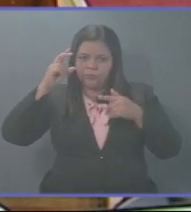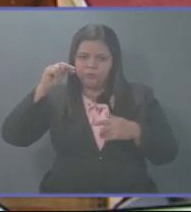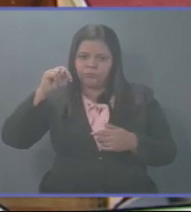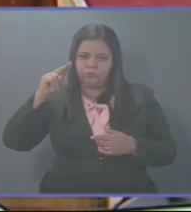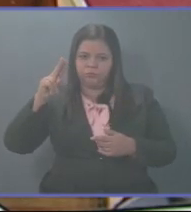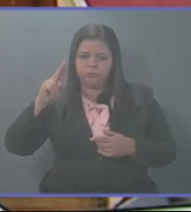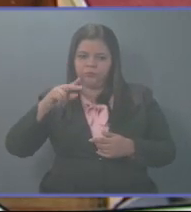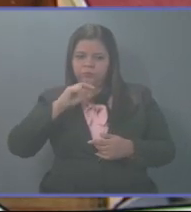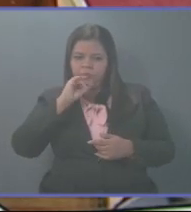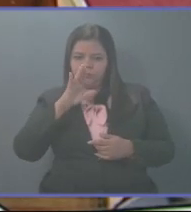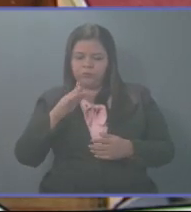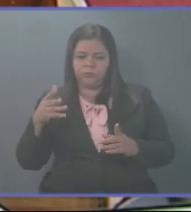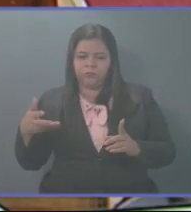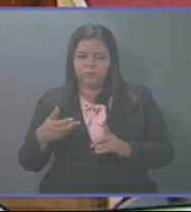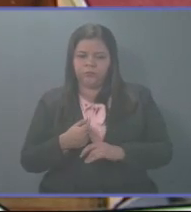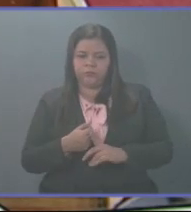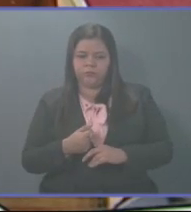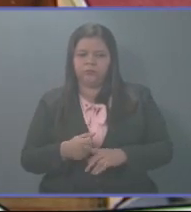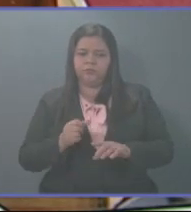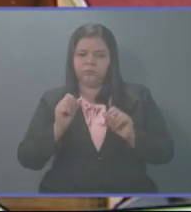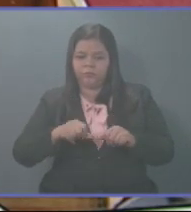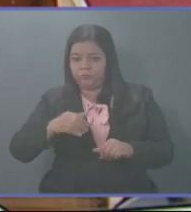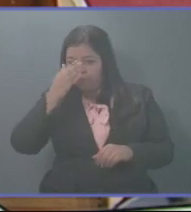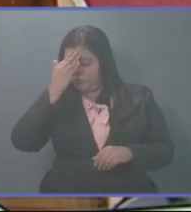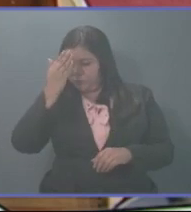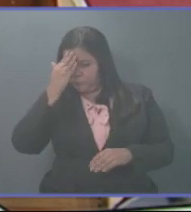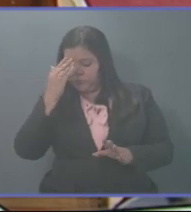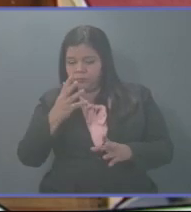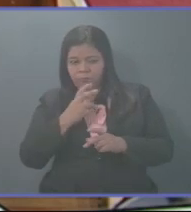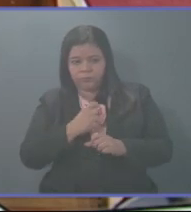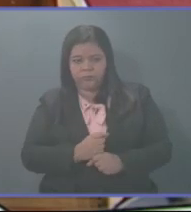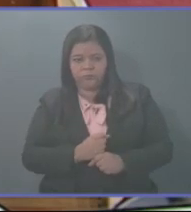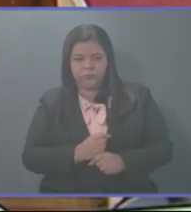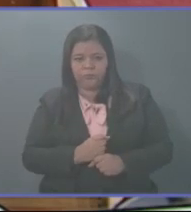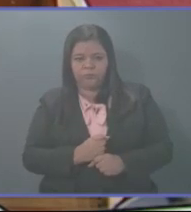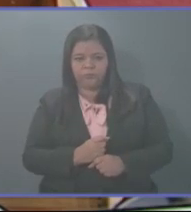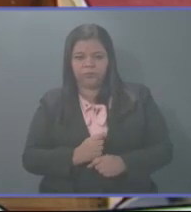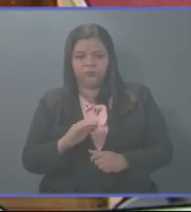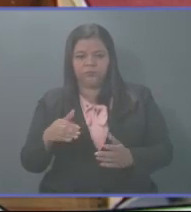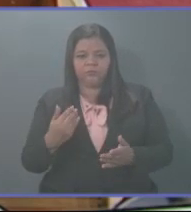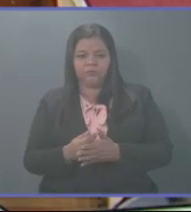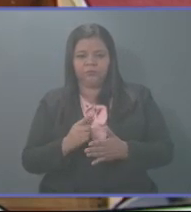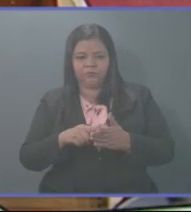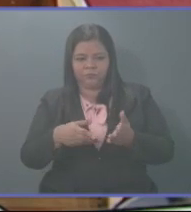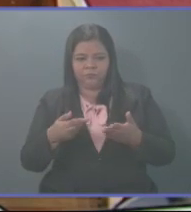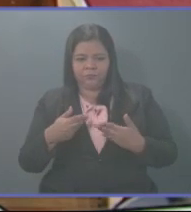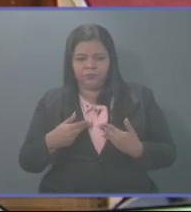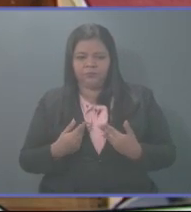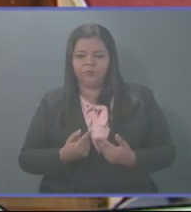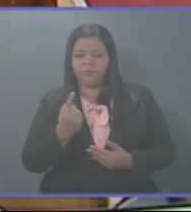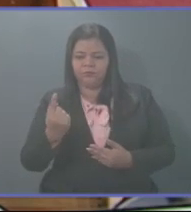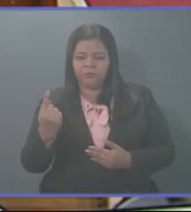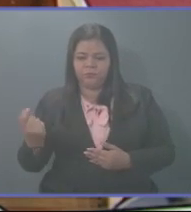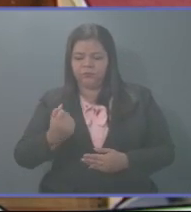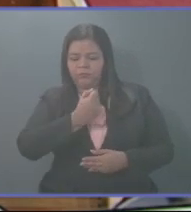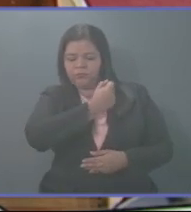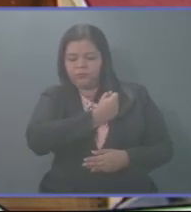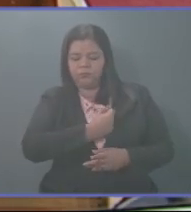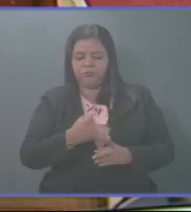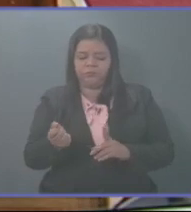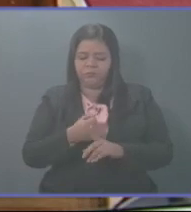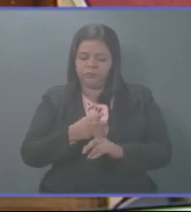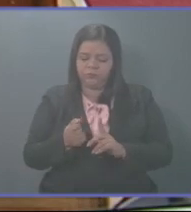cuales tienen como finalidad reconocer, garantizar y hacer efectivos los derechos de las víctimas de violencia en